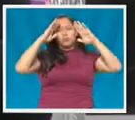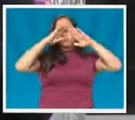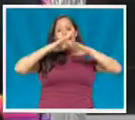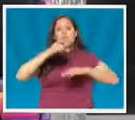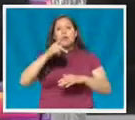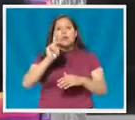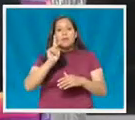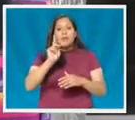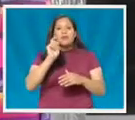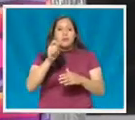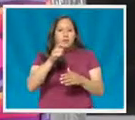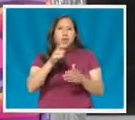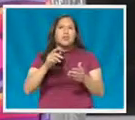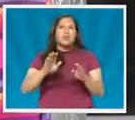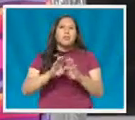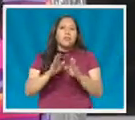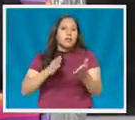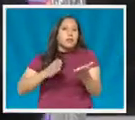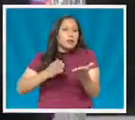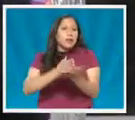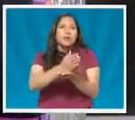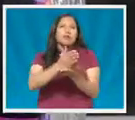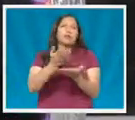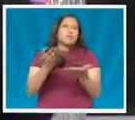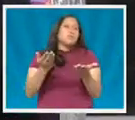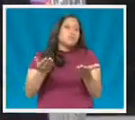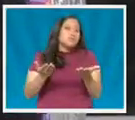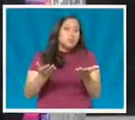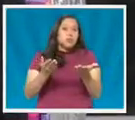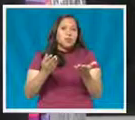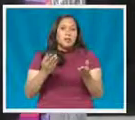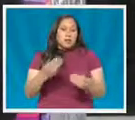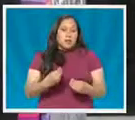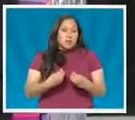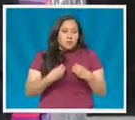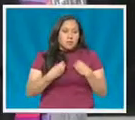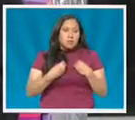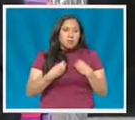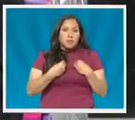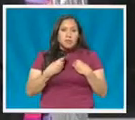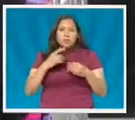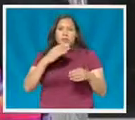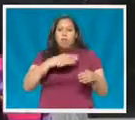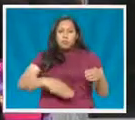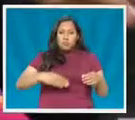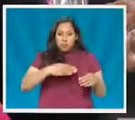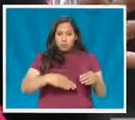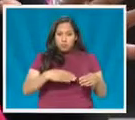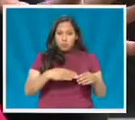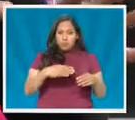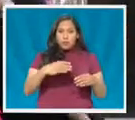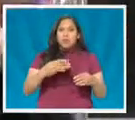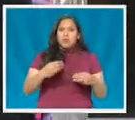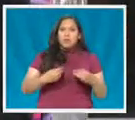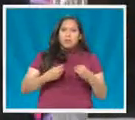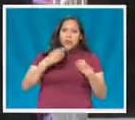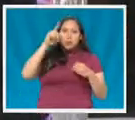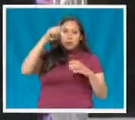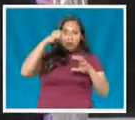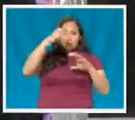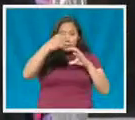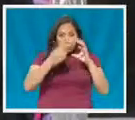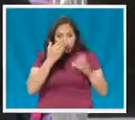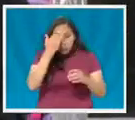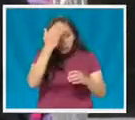meterse funcionalmente a una vida de tipo budista. Claro, correcto. Y lleva su vida occidental. En Occidente